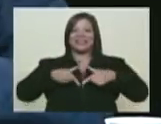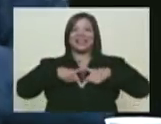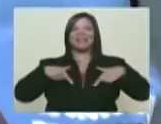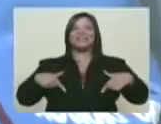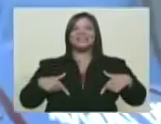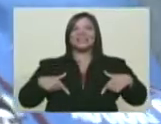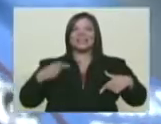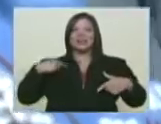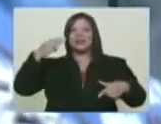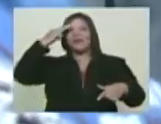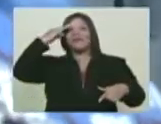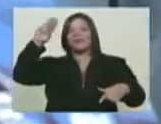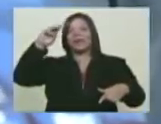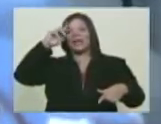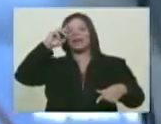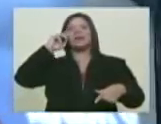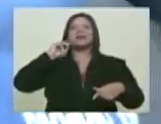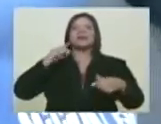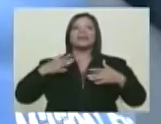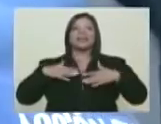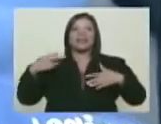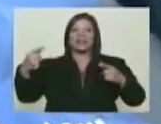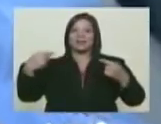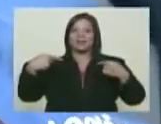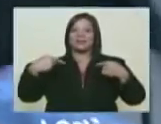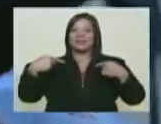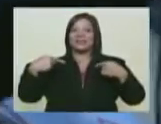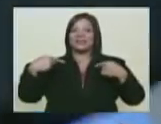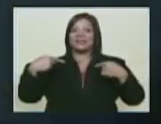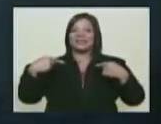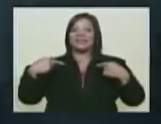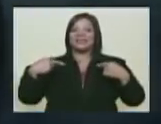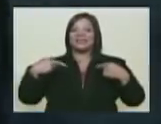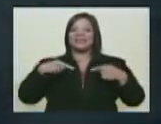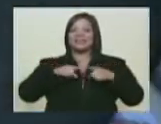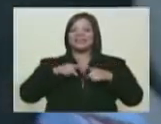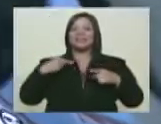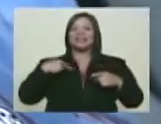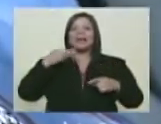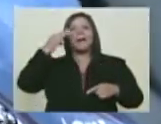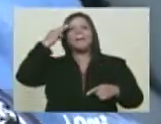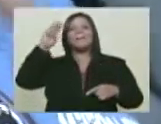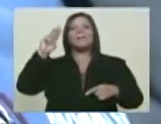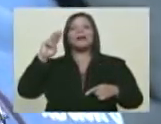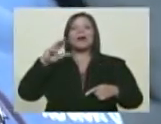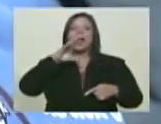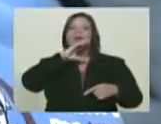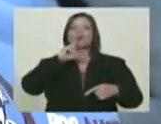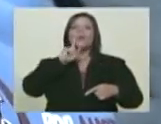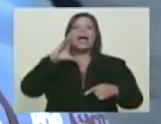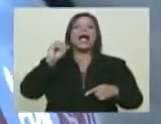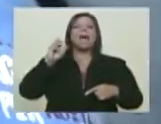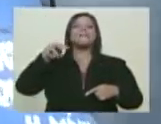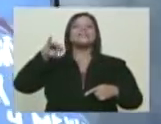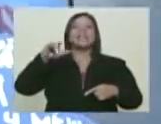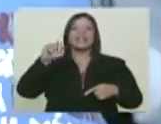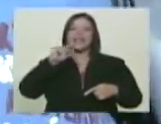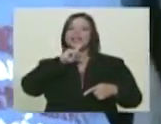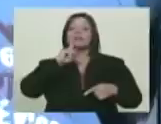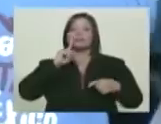sea, que yo estuve en México. Y ¿cuál entro es mi en... cámara? Esto es una remera, ¿no? Es una camiseta. En México camiseta. Camiseta, ¿no? Pero mira lo que